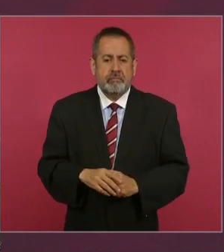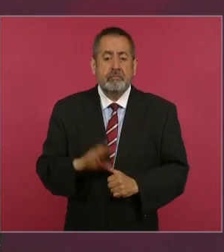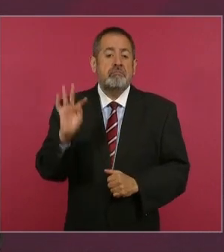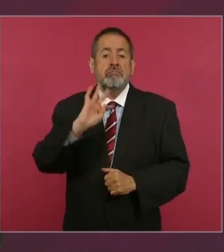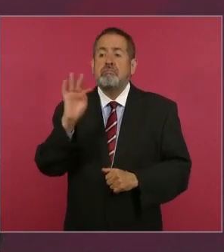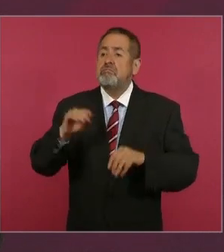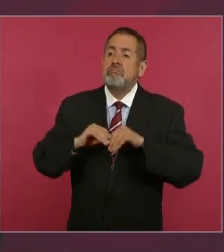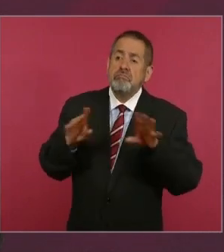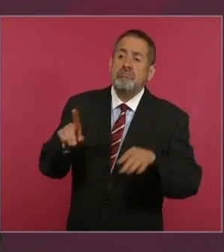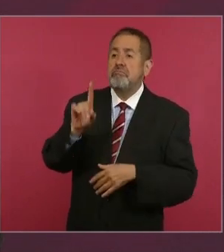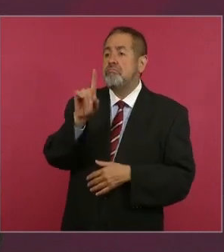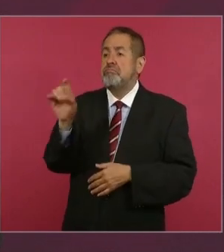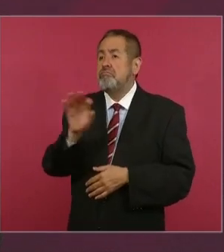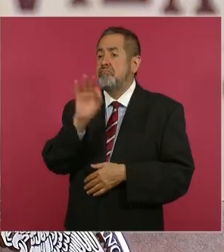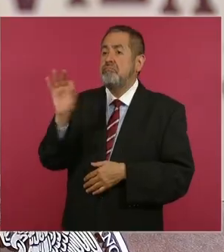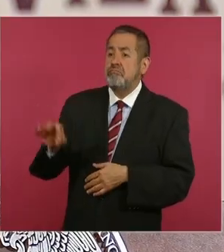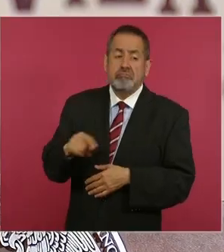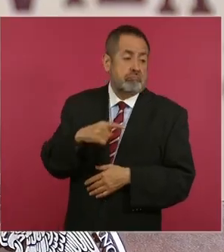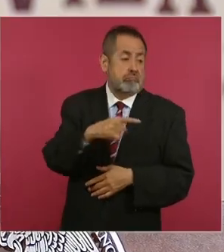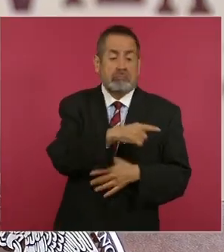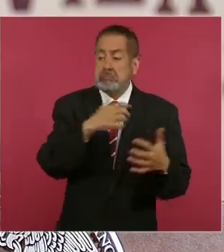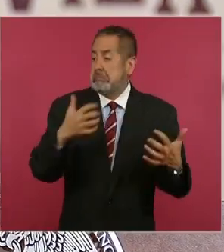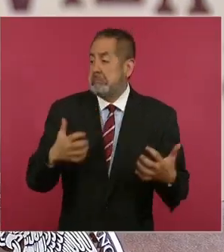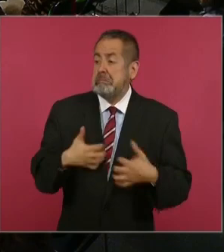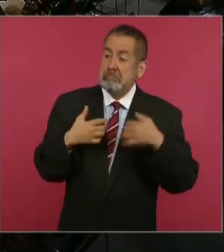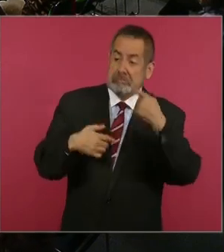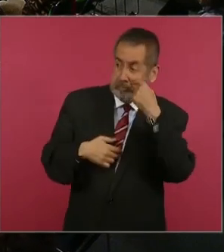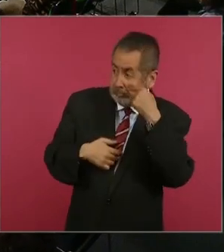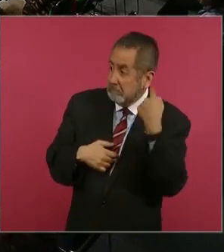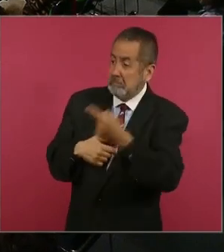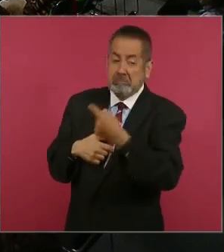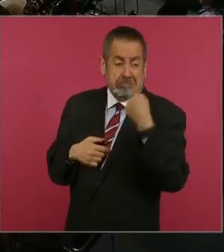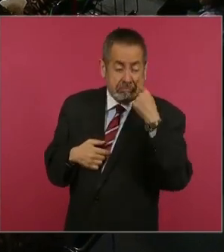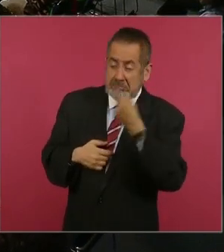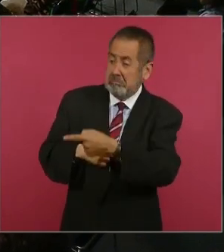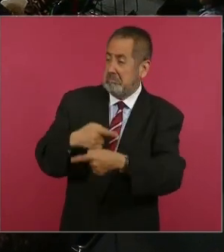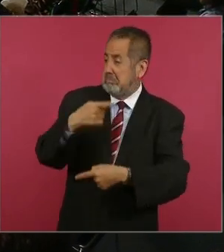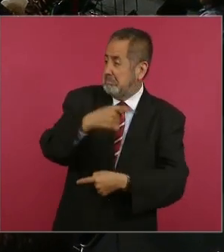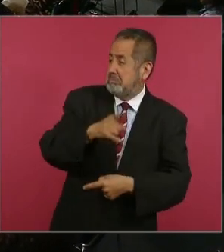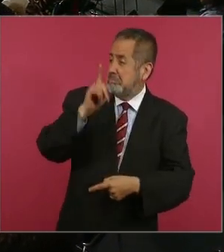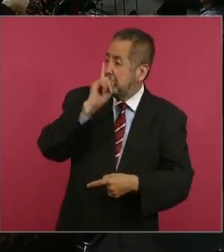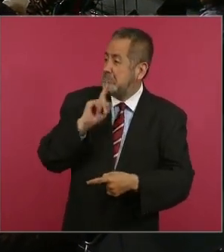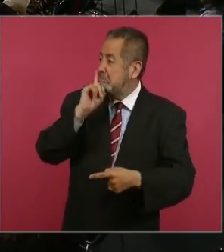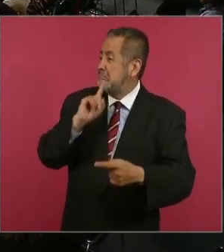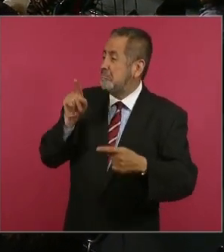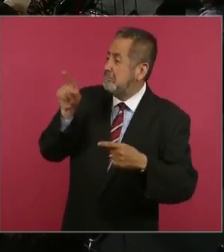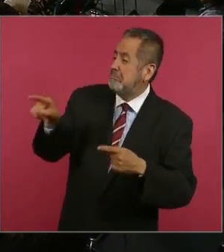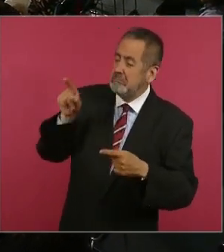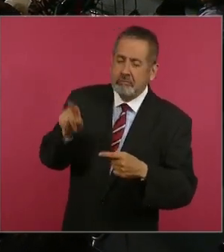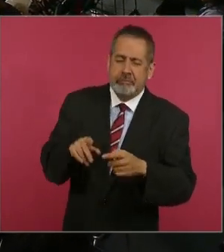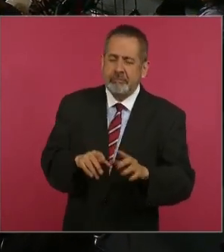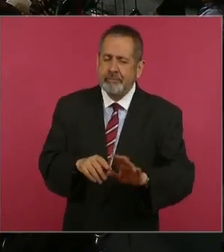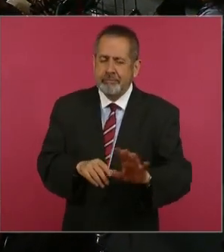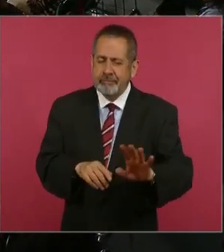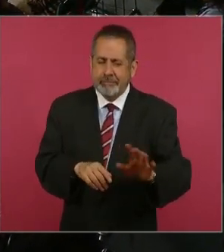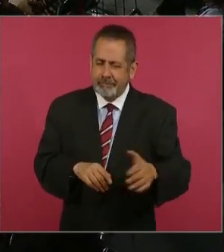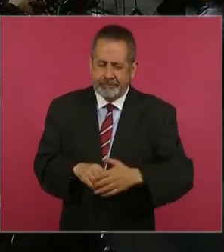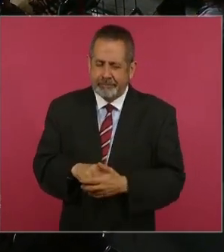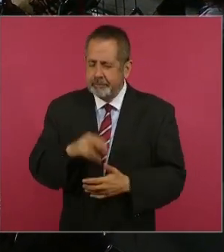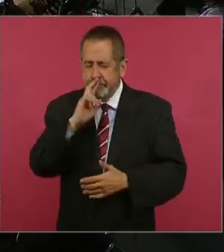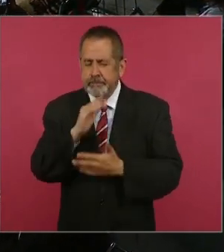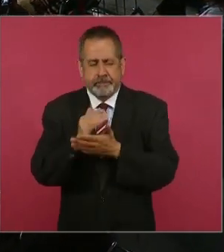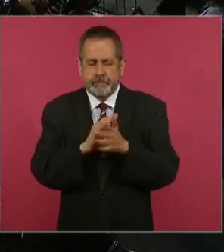nuestros adversarios no fueran a decir Este mentira no está al